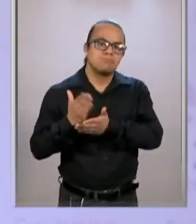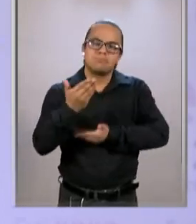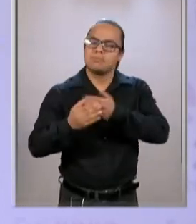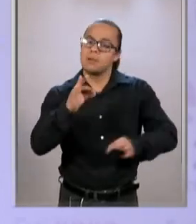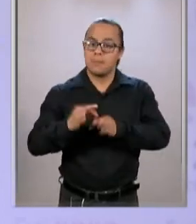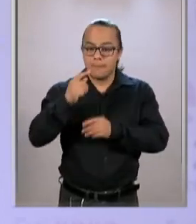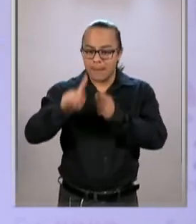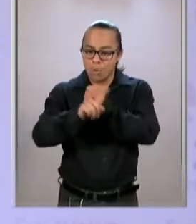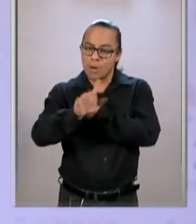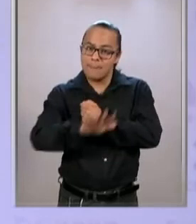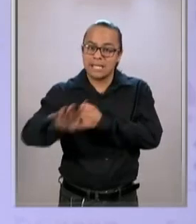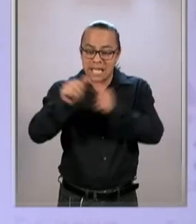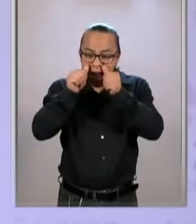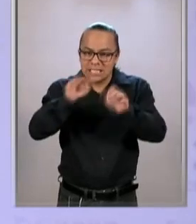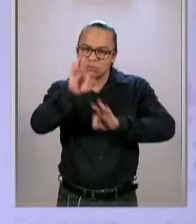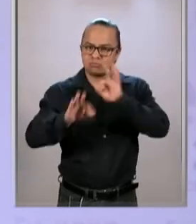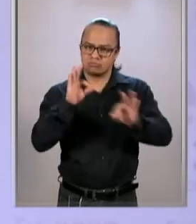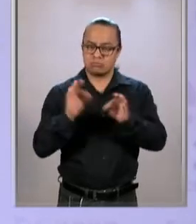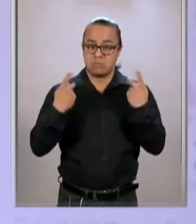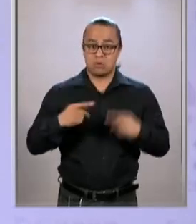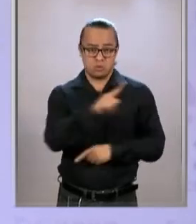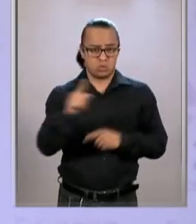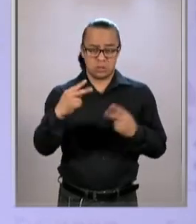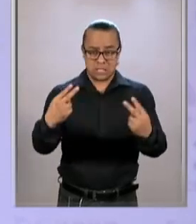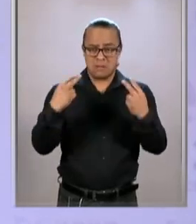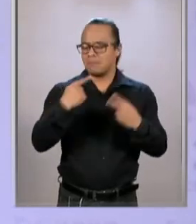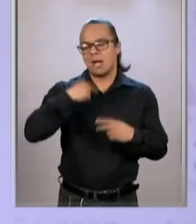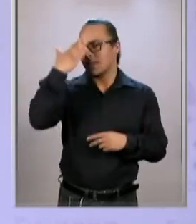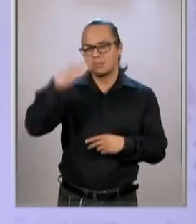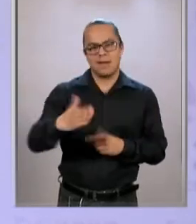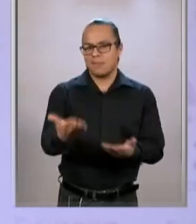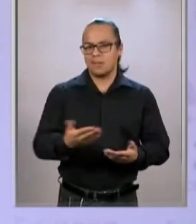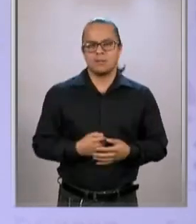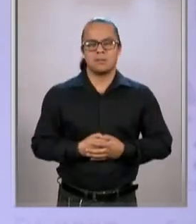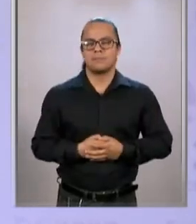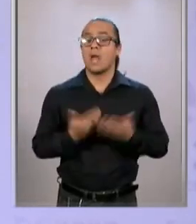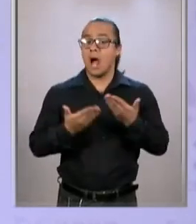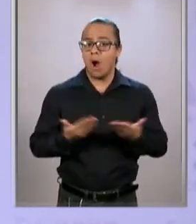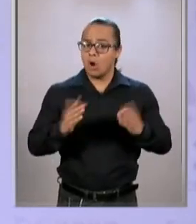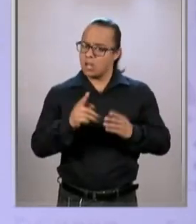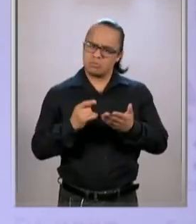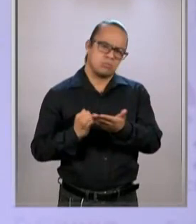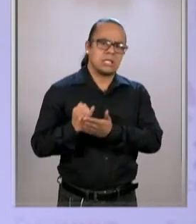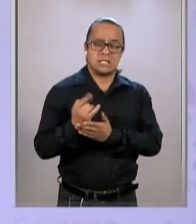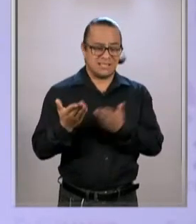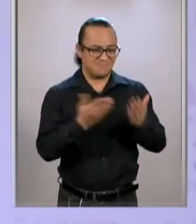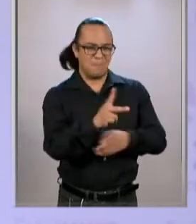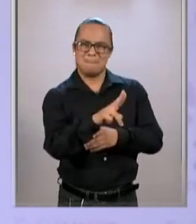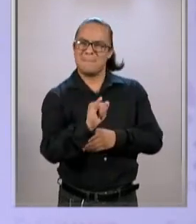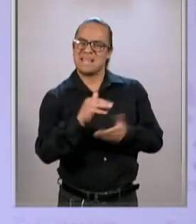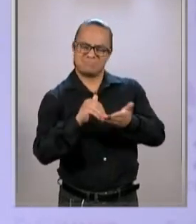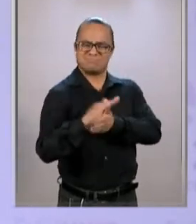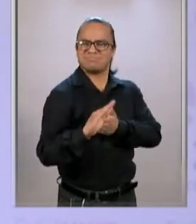nuestros problemas, y que sin duda alguna los mexiquenses que me están escuchando saben de lo que estamos hablando. Llegó la hora de decirle al PRI adiós,